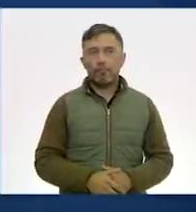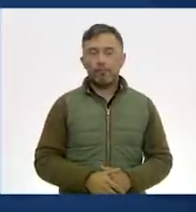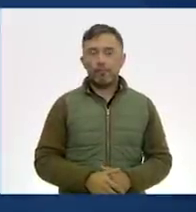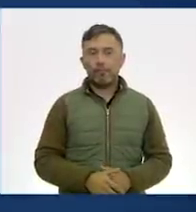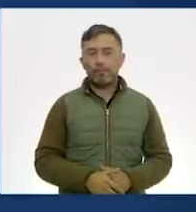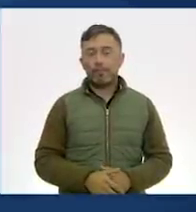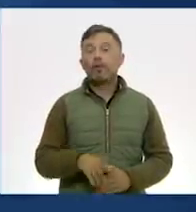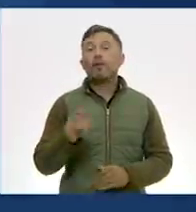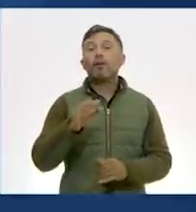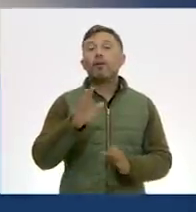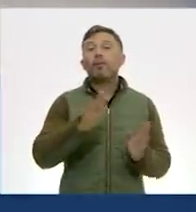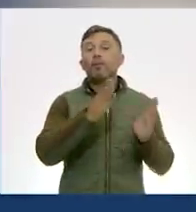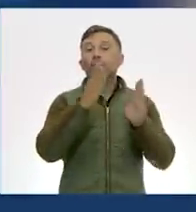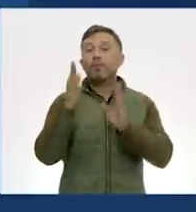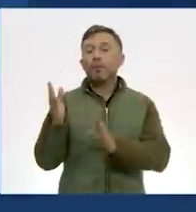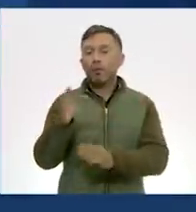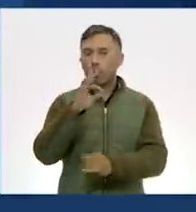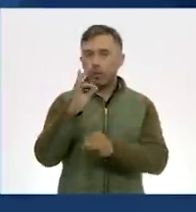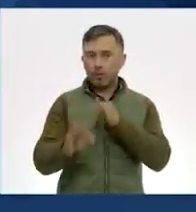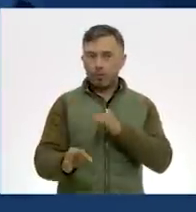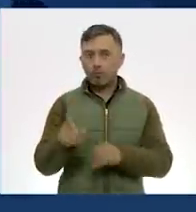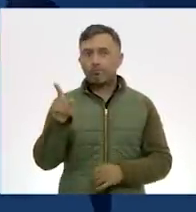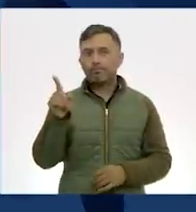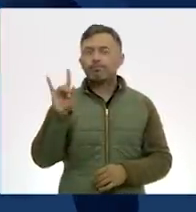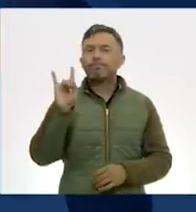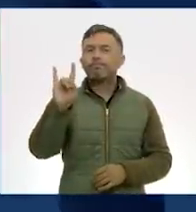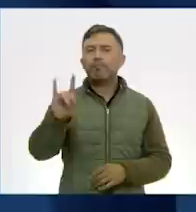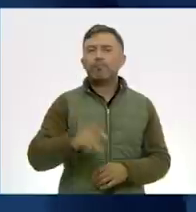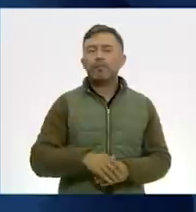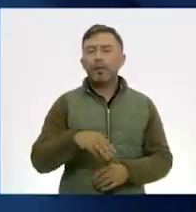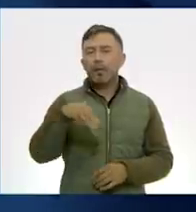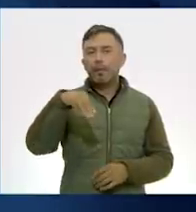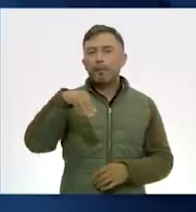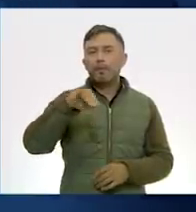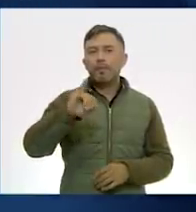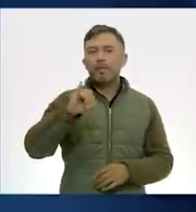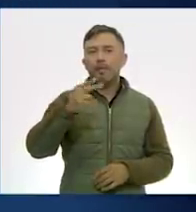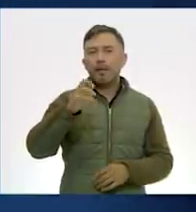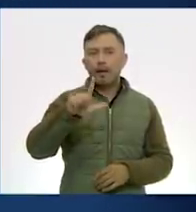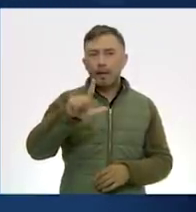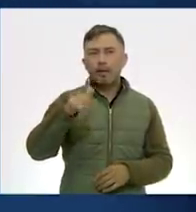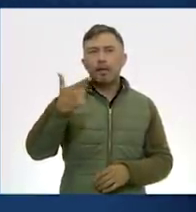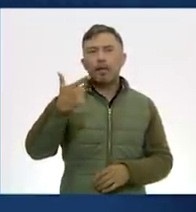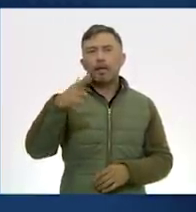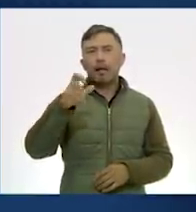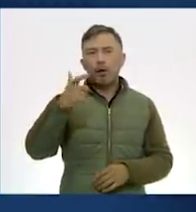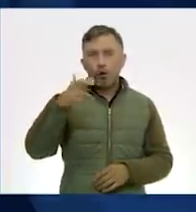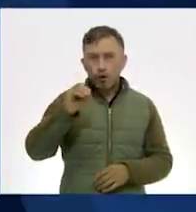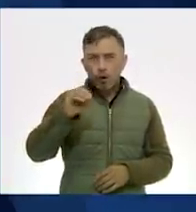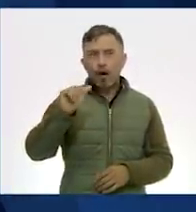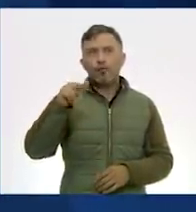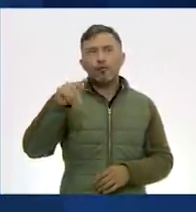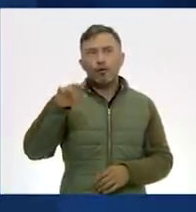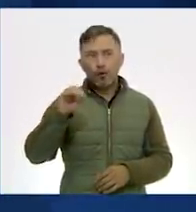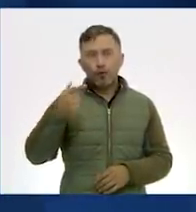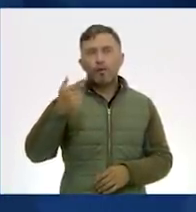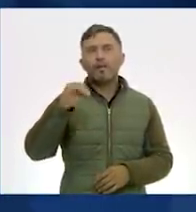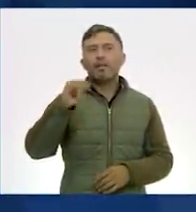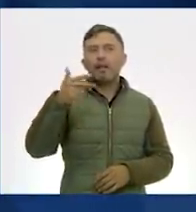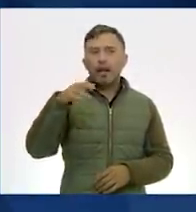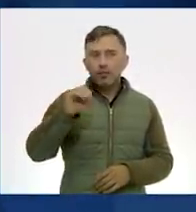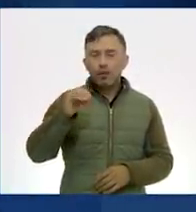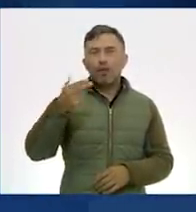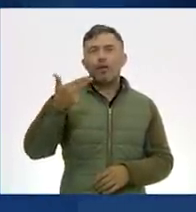Y finalmente tenemos a Miguel, Gregorio, Antonio, Ignacio, Hidalgo